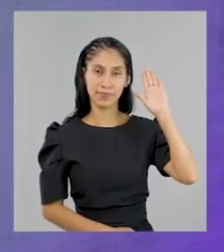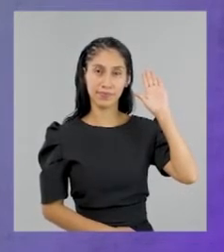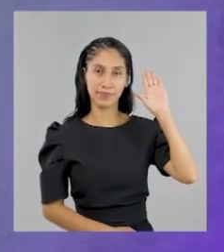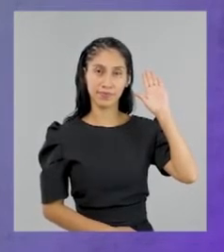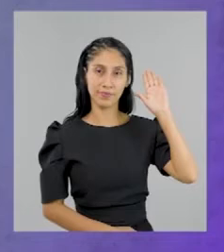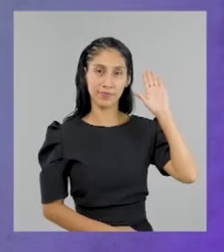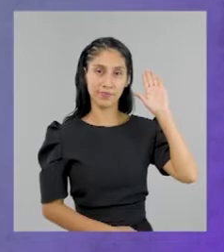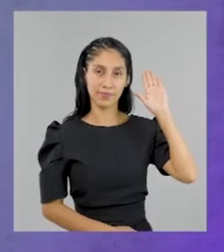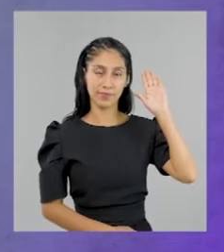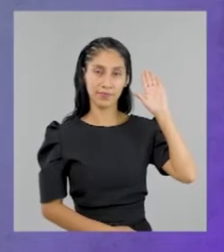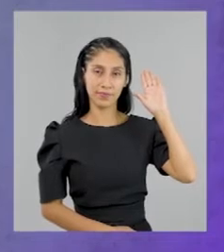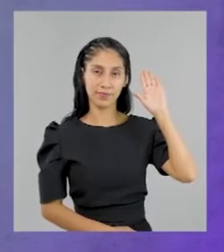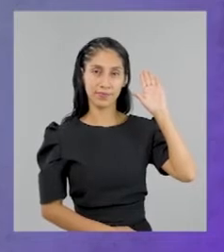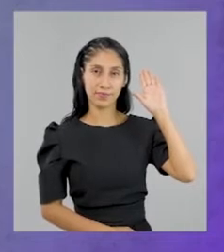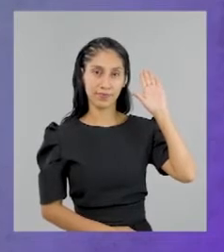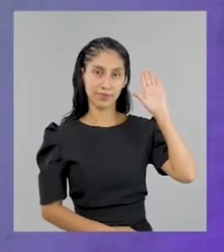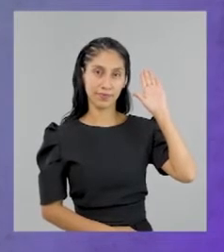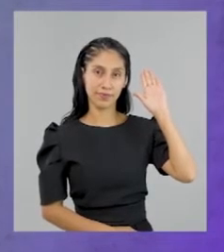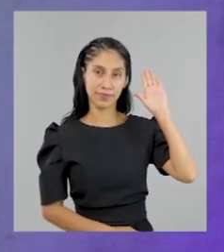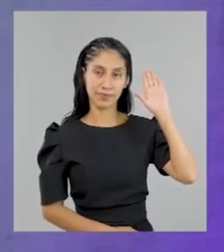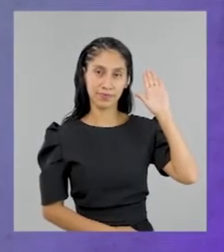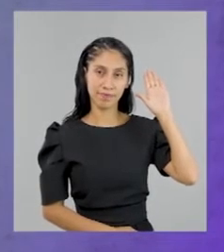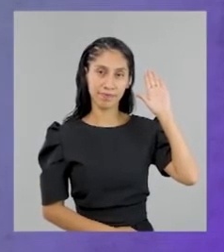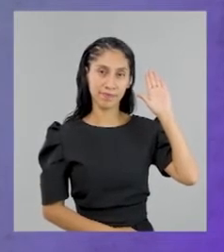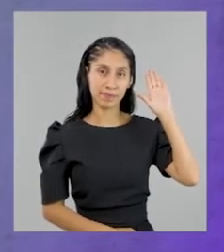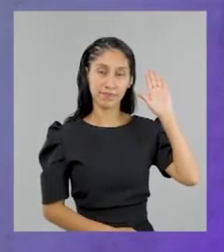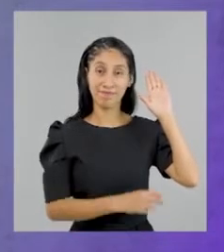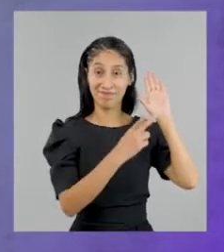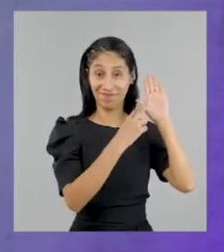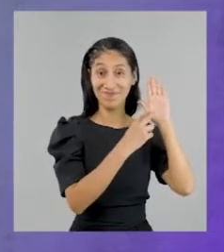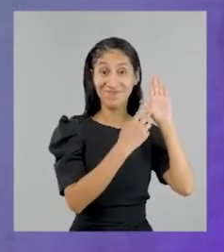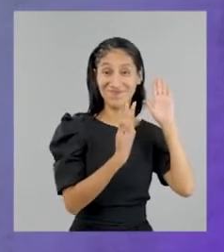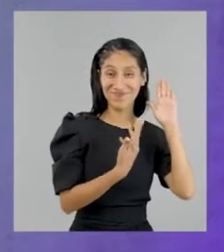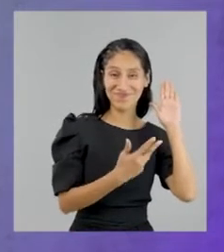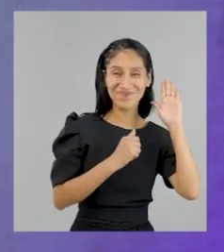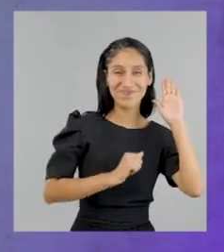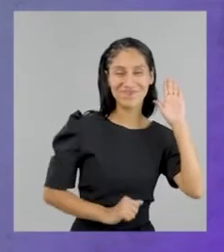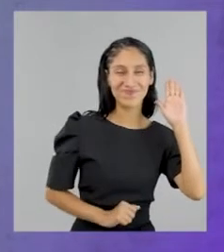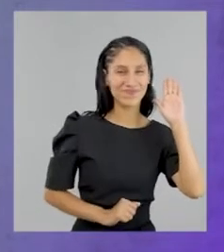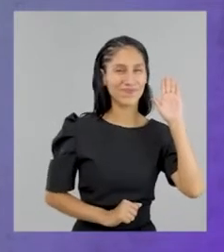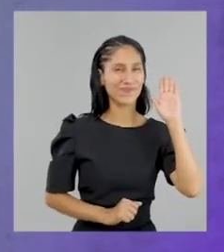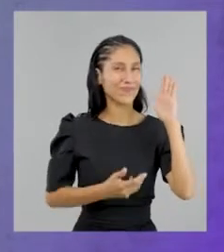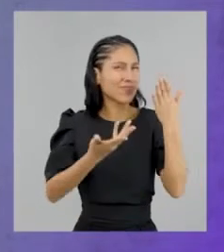Las funciones seno y coseno son periódicas y su periodo es 2π.